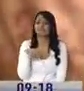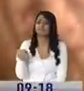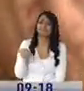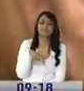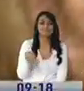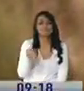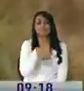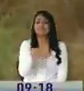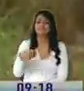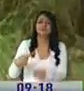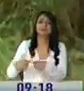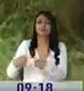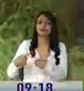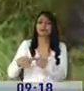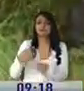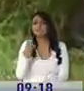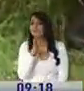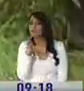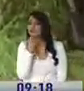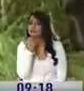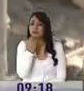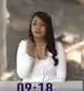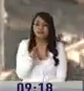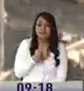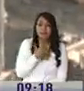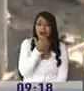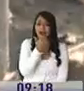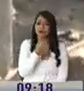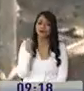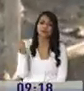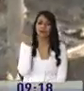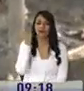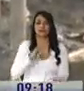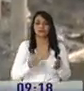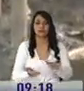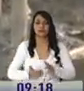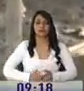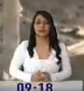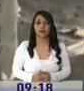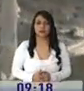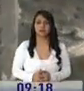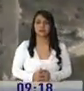capitalinas buscando que alguien le regale una moneda en Quito informó